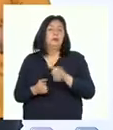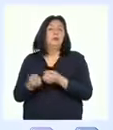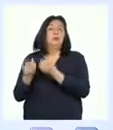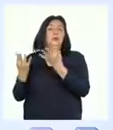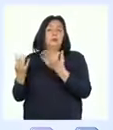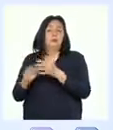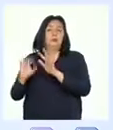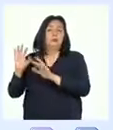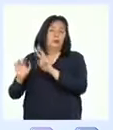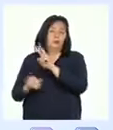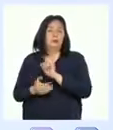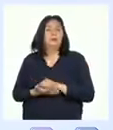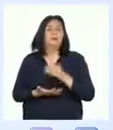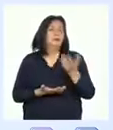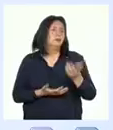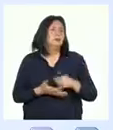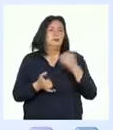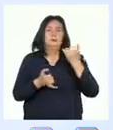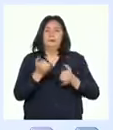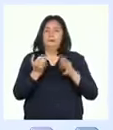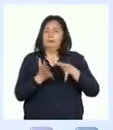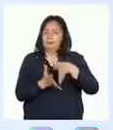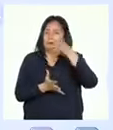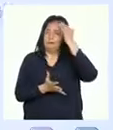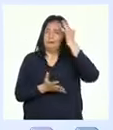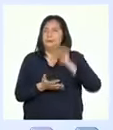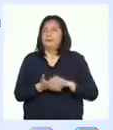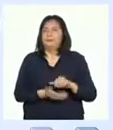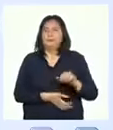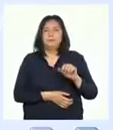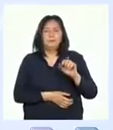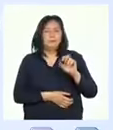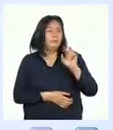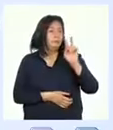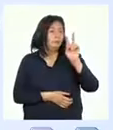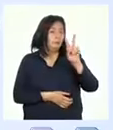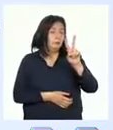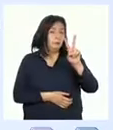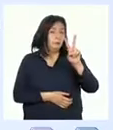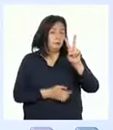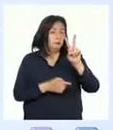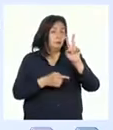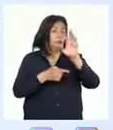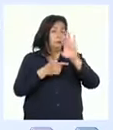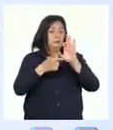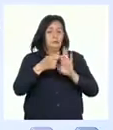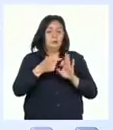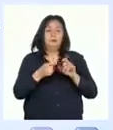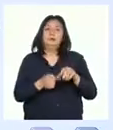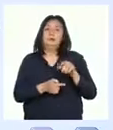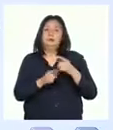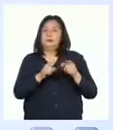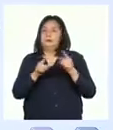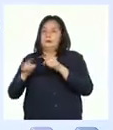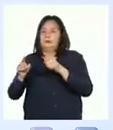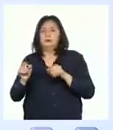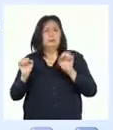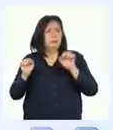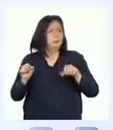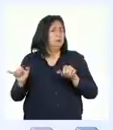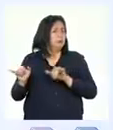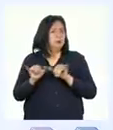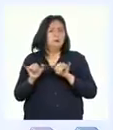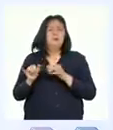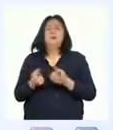12. Finalmente, aprendimos que 2 fracciones que se escriben diferente tienen el mismo